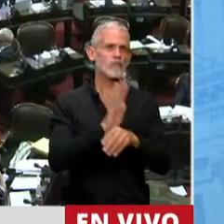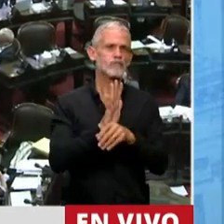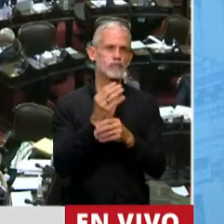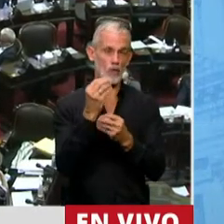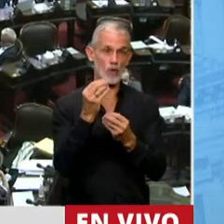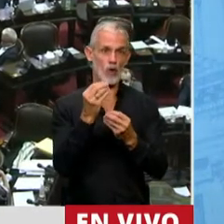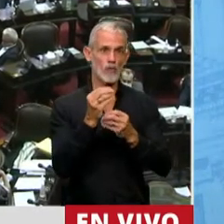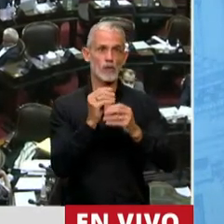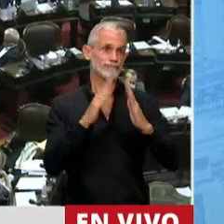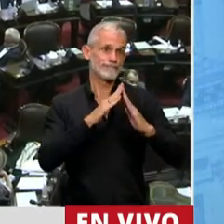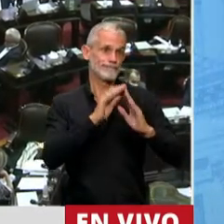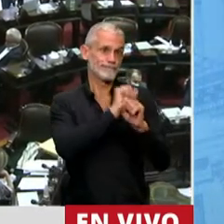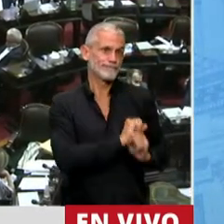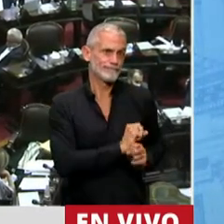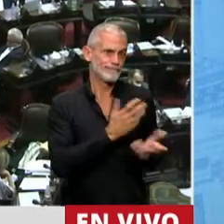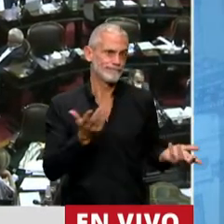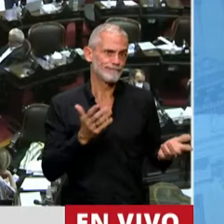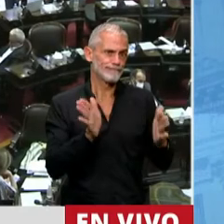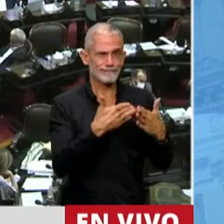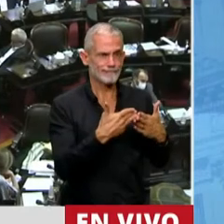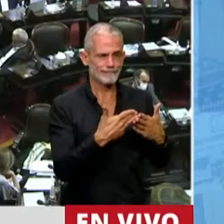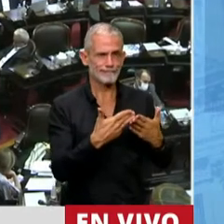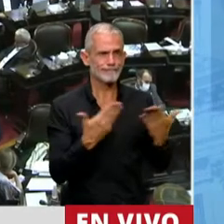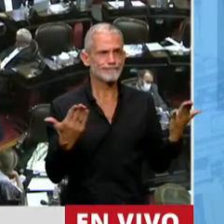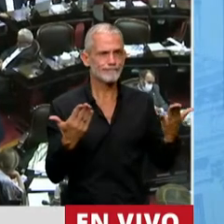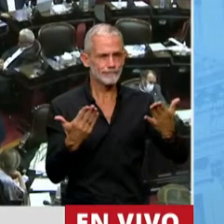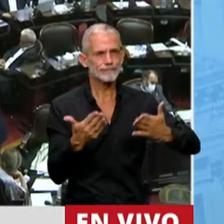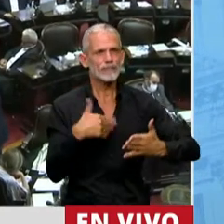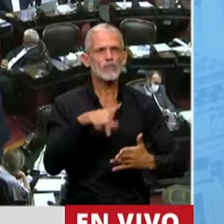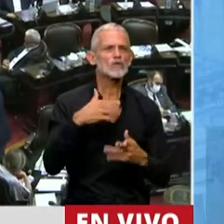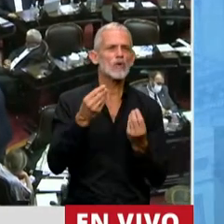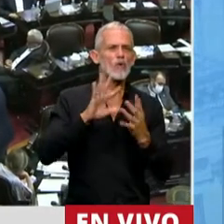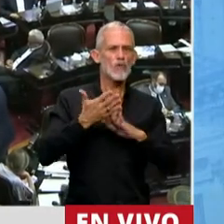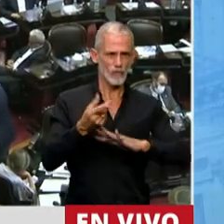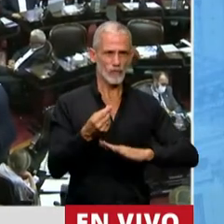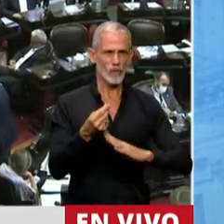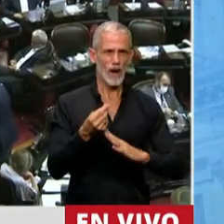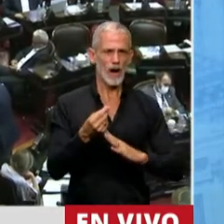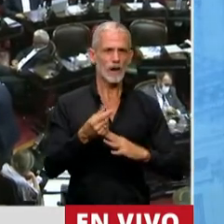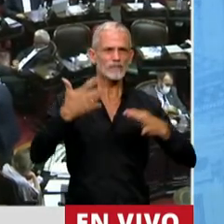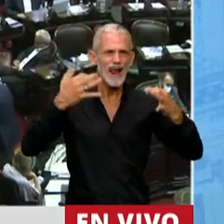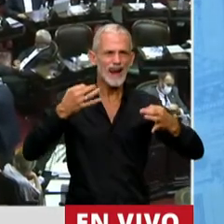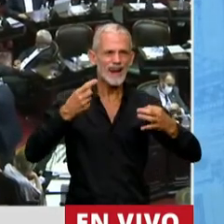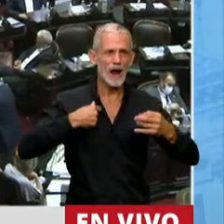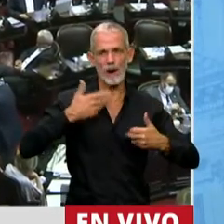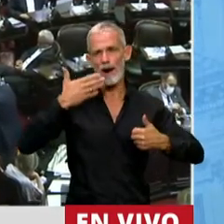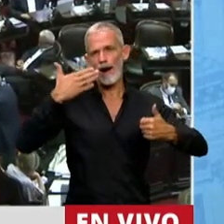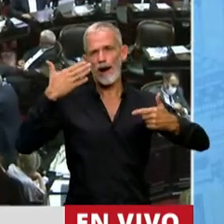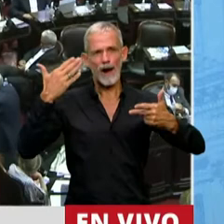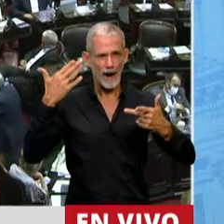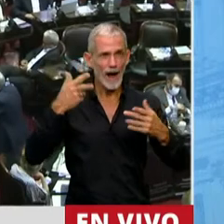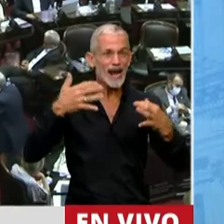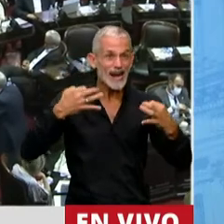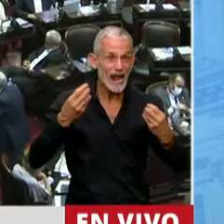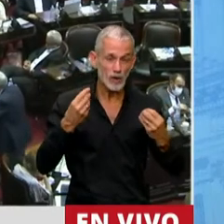el confinamiento, así que una forma de hacer real lo que decimos en el discurso